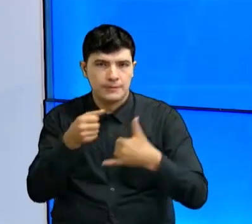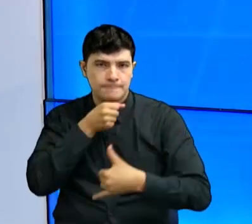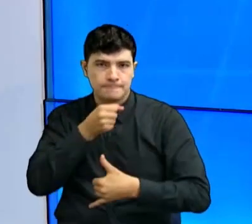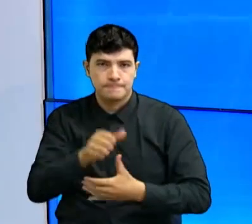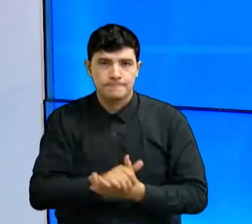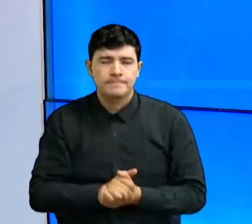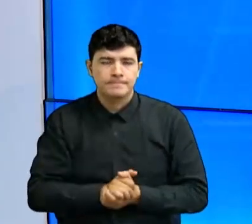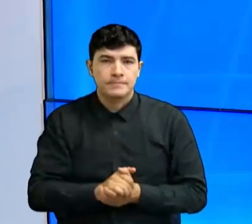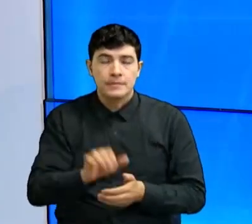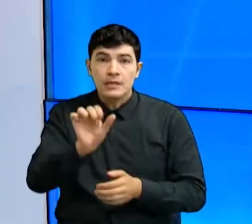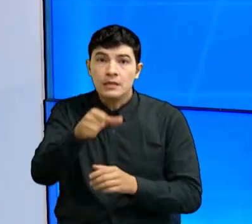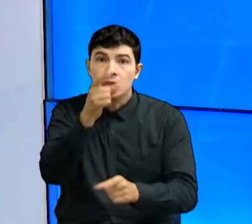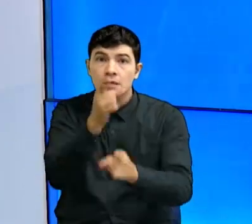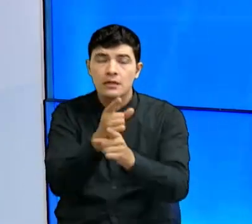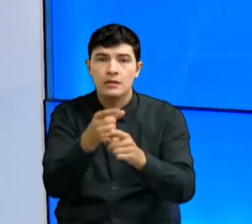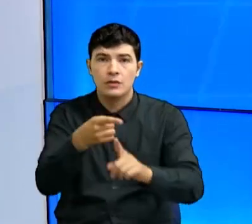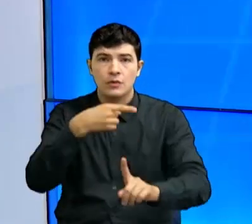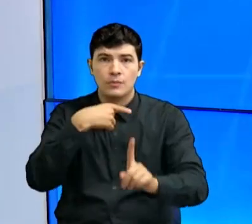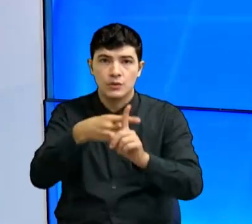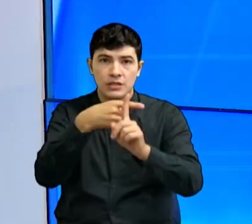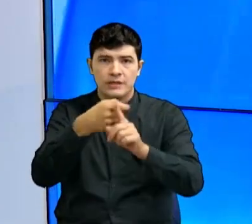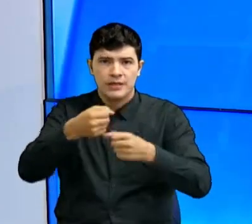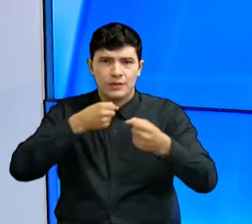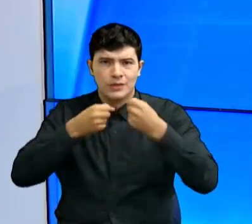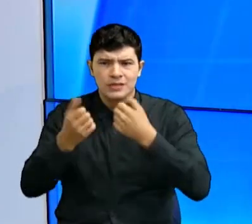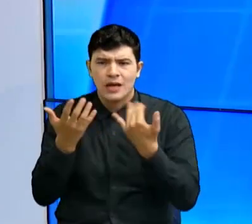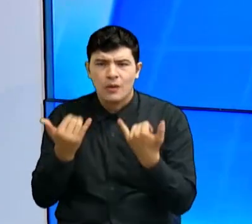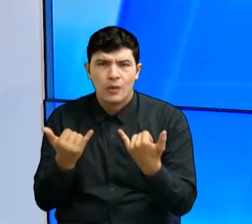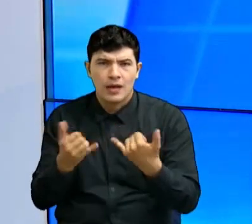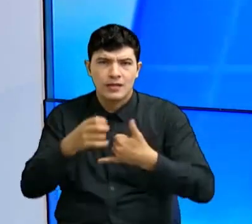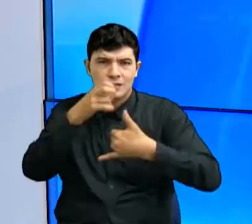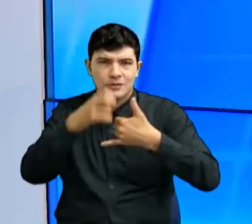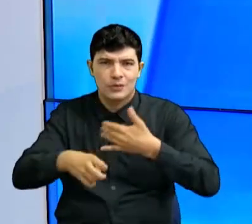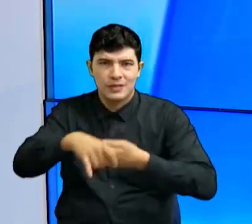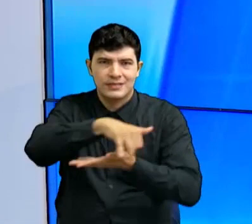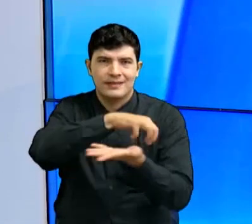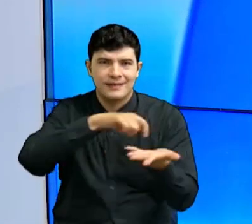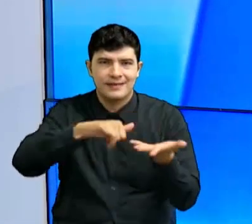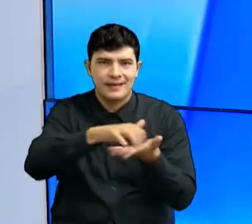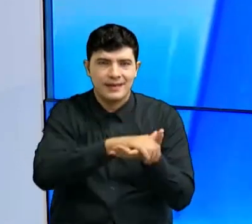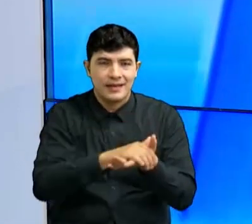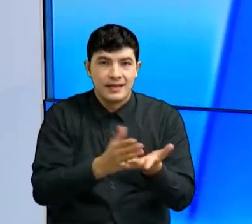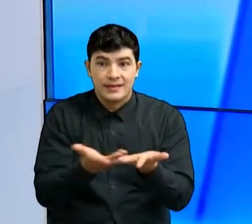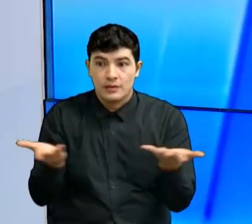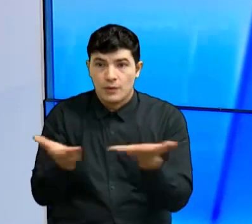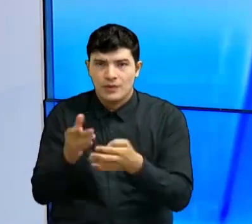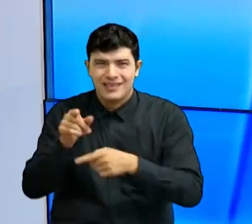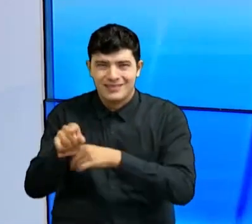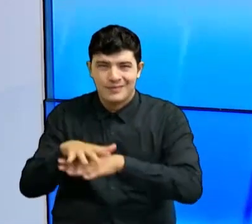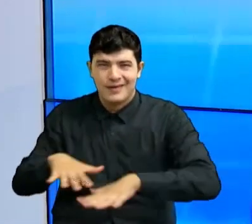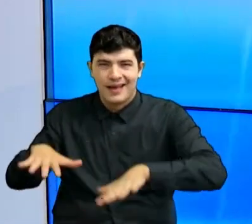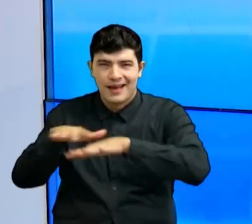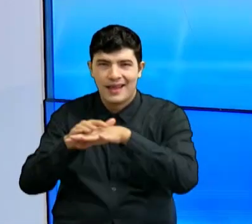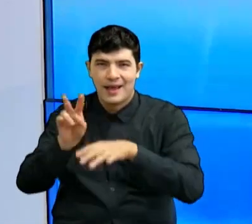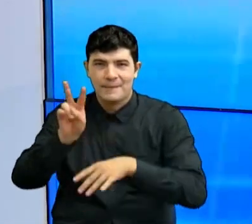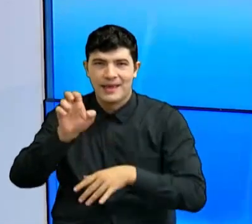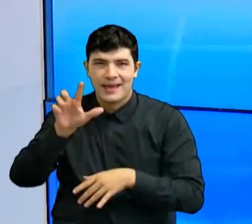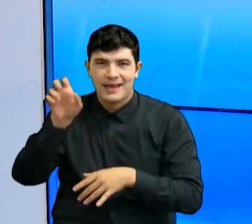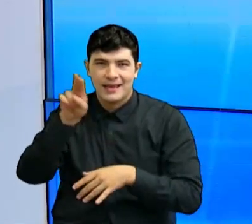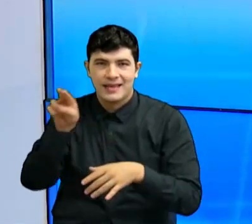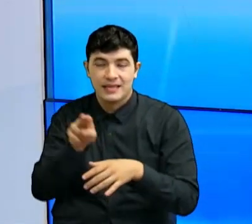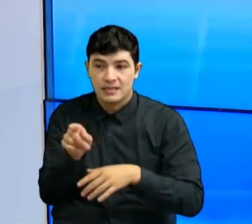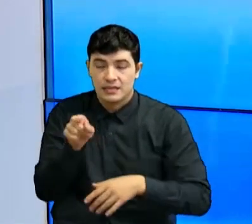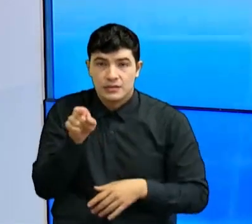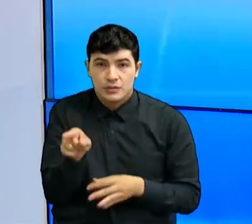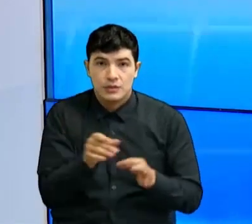Seguimos con noticias positivas en medio de la pandemia. Nos vamos ahora hacia el sur del departamento de Santander, específicamente en la provincia de Vélez, ya que allí se encuentra el